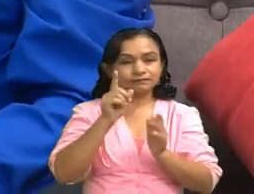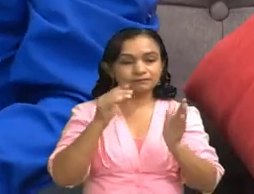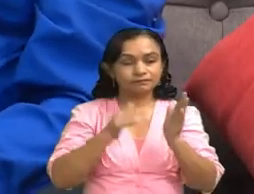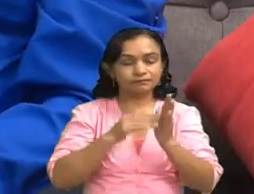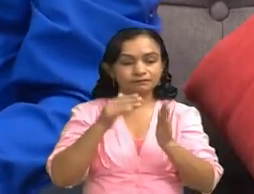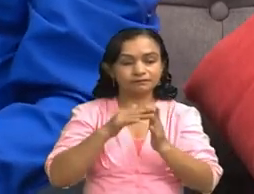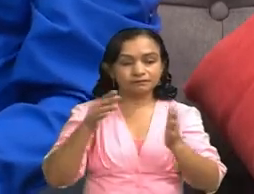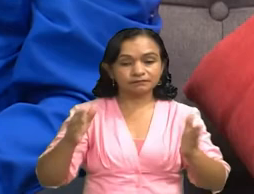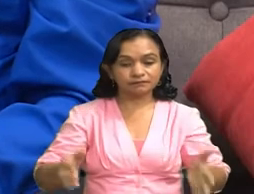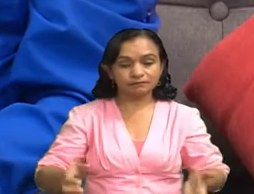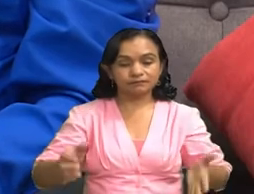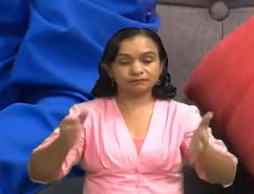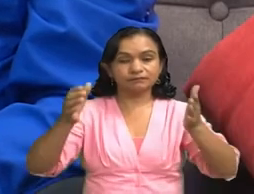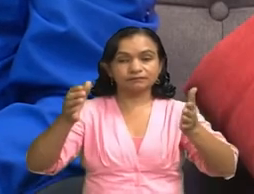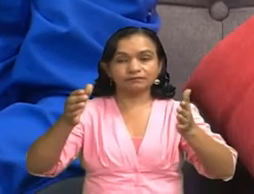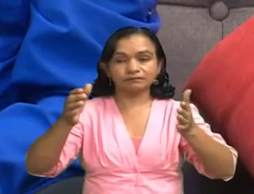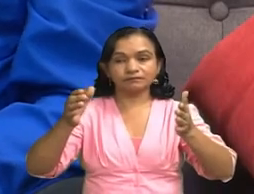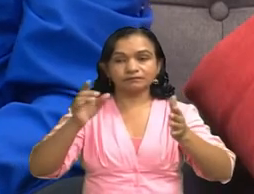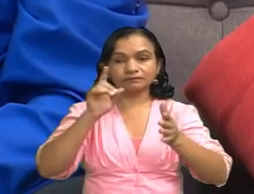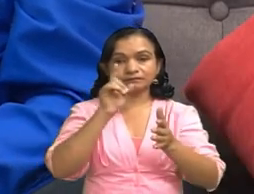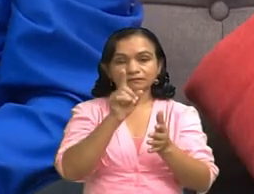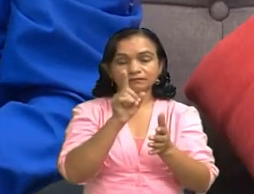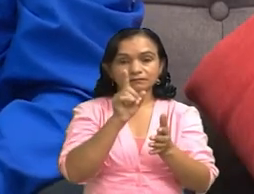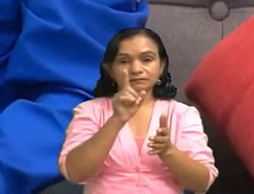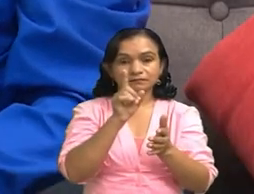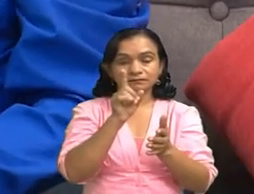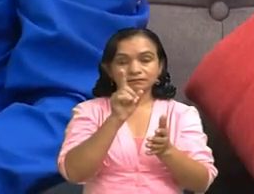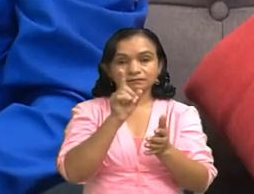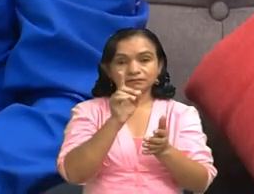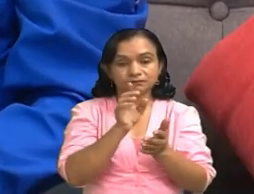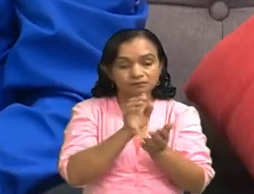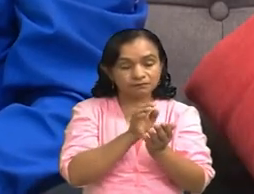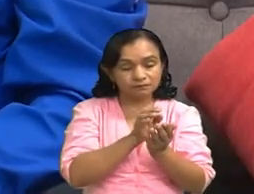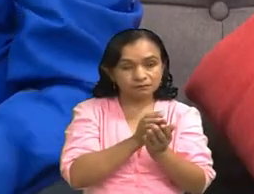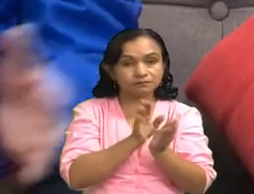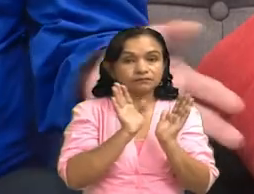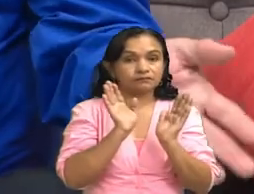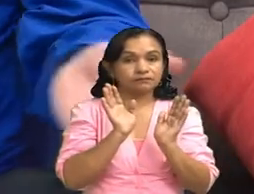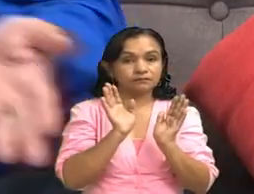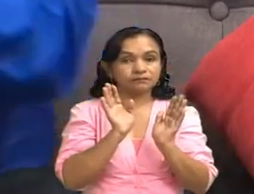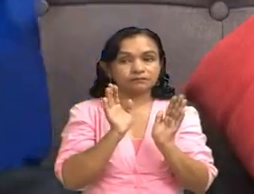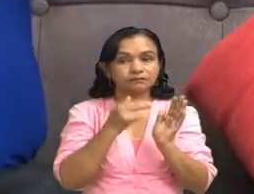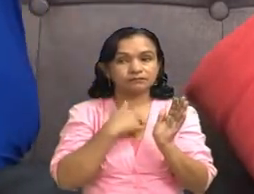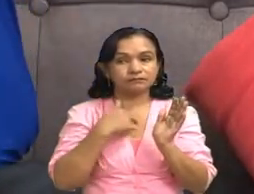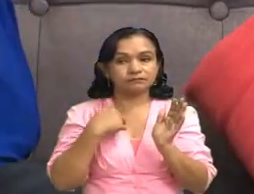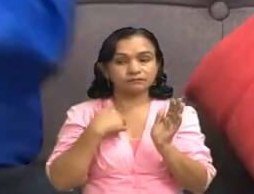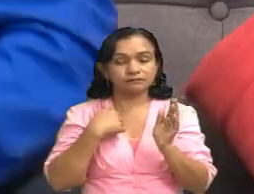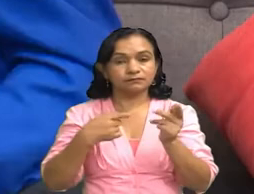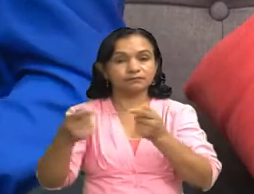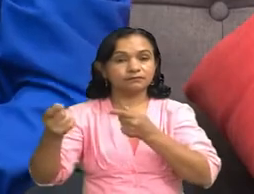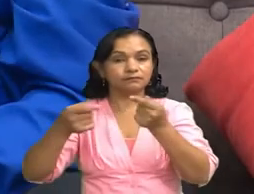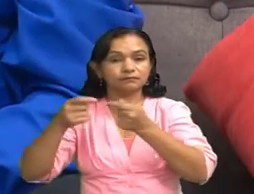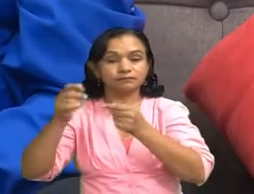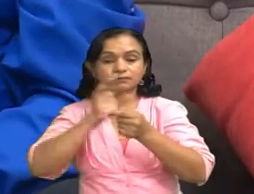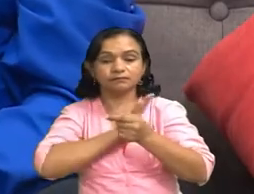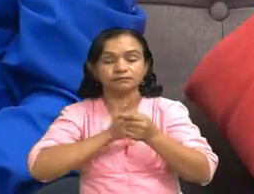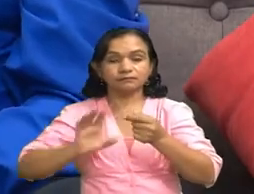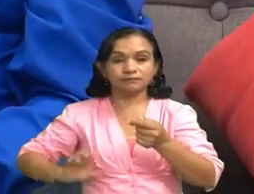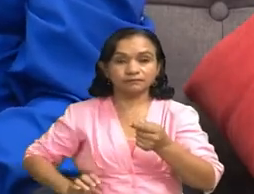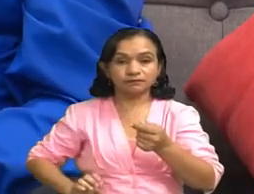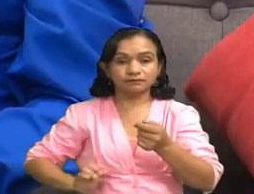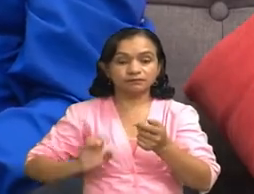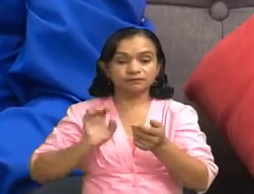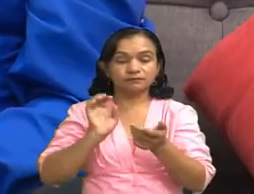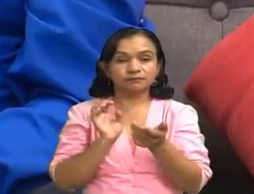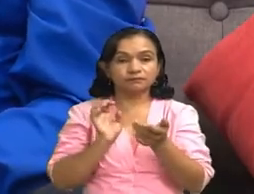Y por cada galón saca 1 libra, 1 onza de cuajada. Entonces, eso exportan a El Salvador. Las